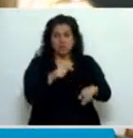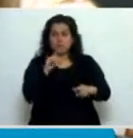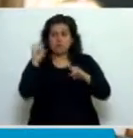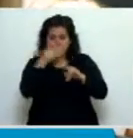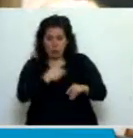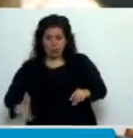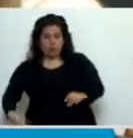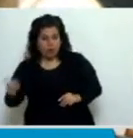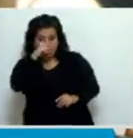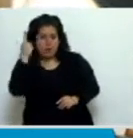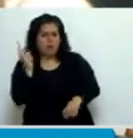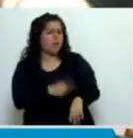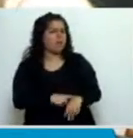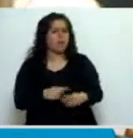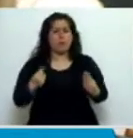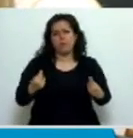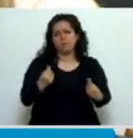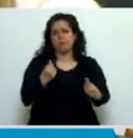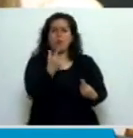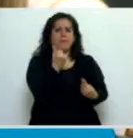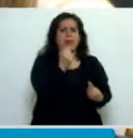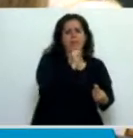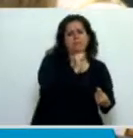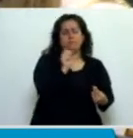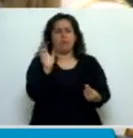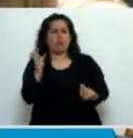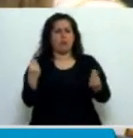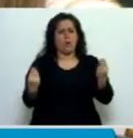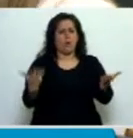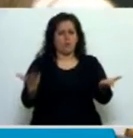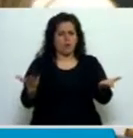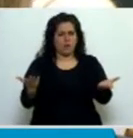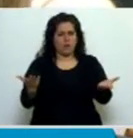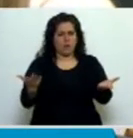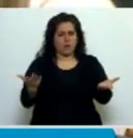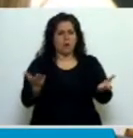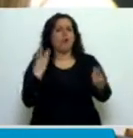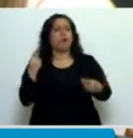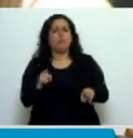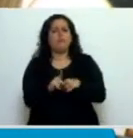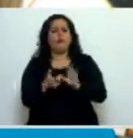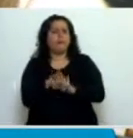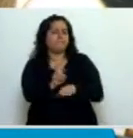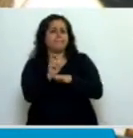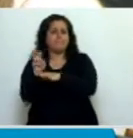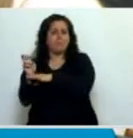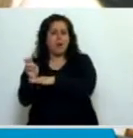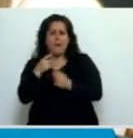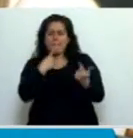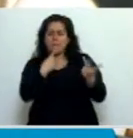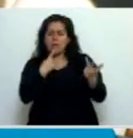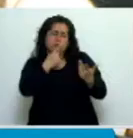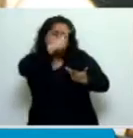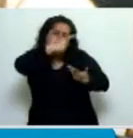nacional? ¿En qué momento? ¿En qué moneda? ¿Para qué fines? ¿Con qué niveles de rentabilidad? Todas preguntas que no